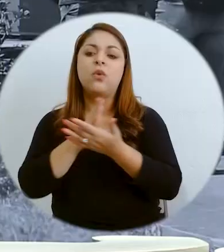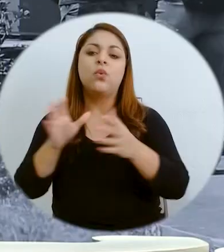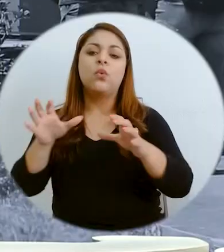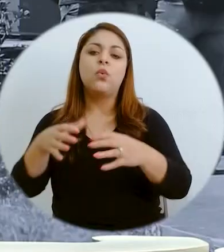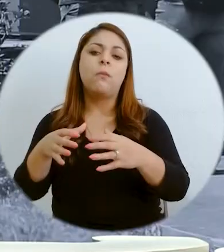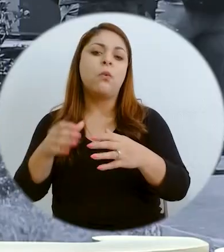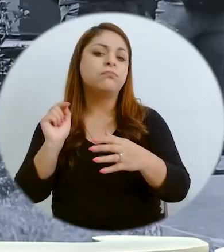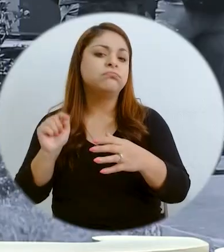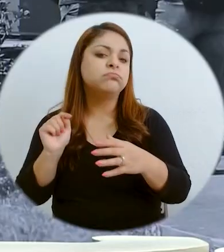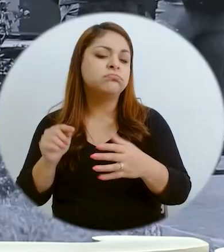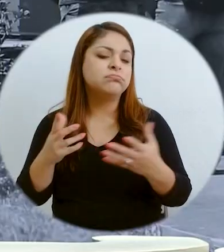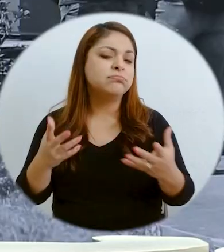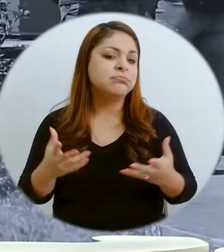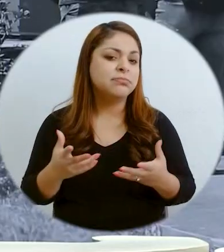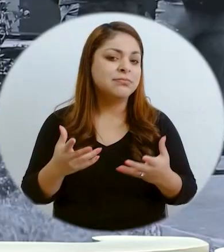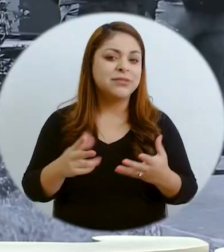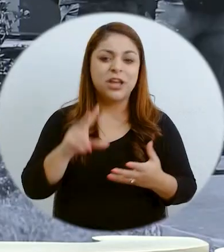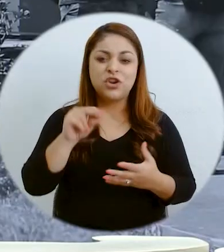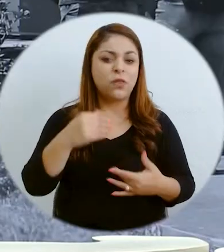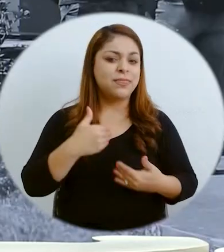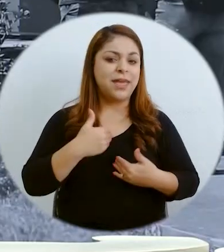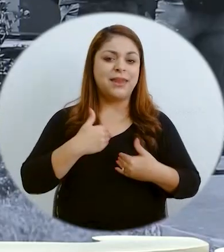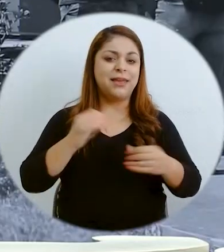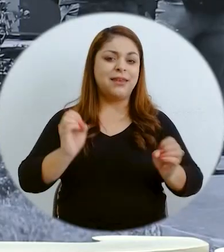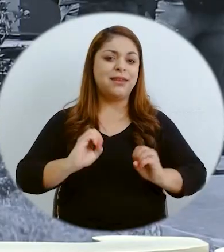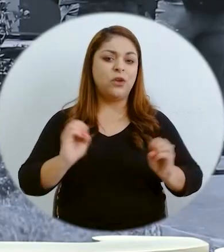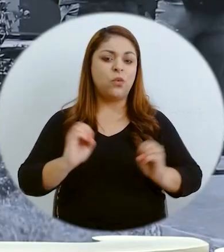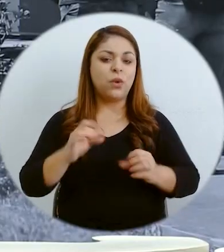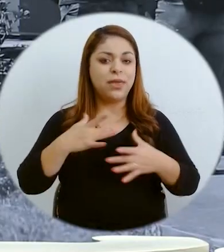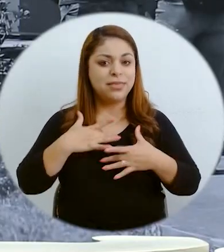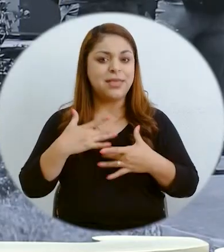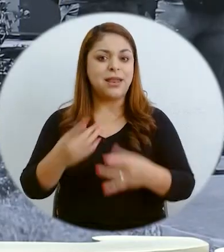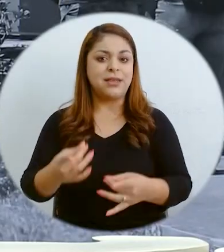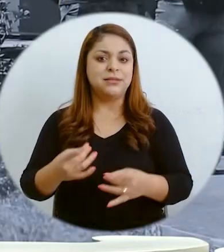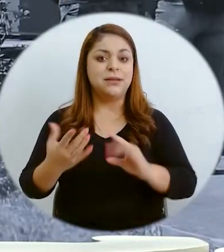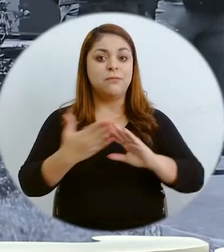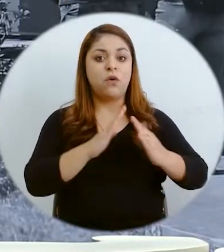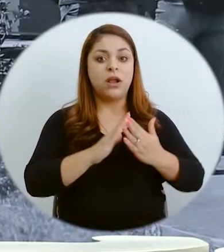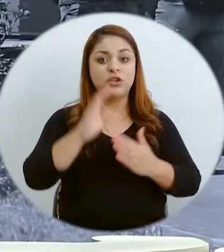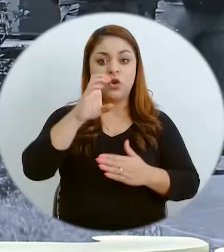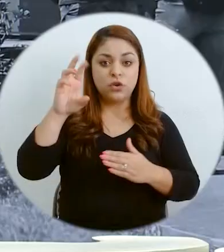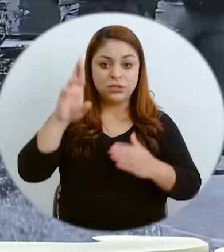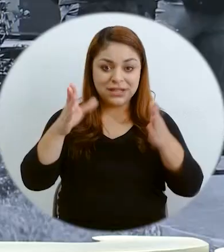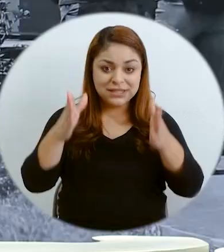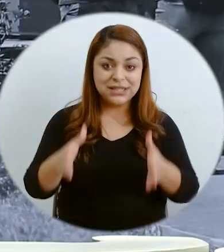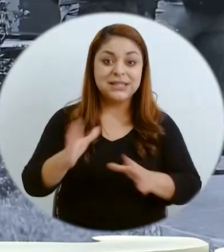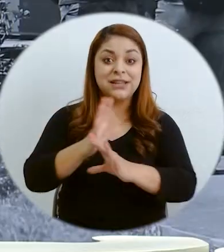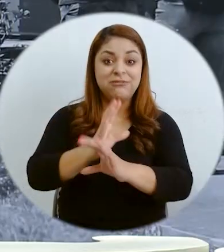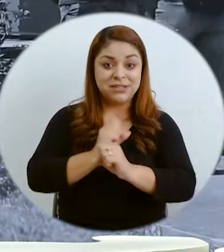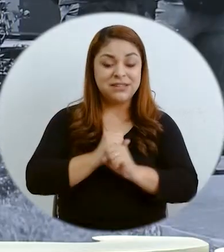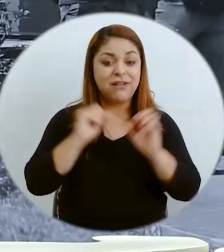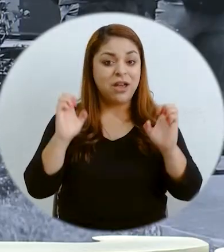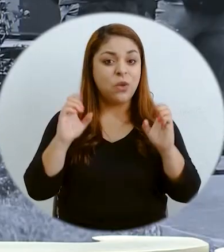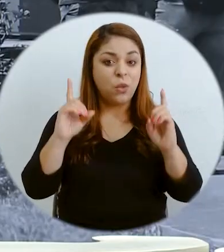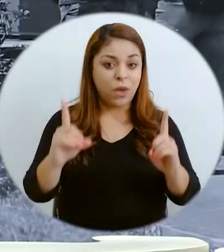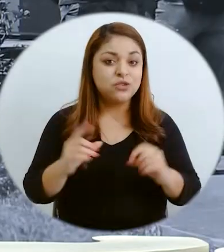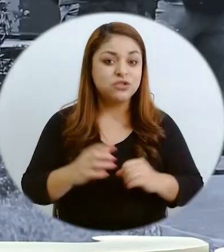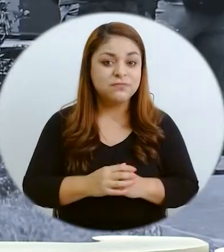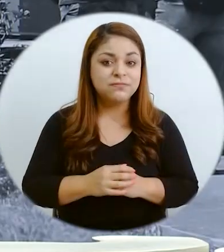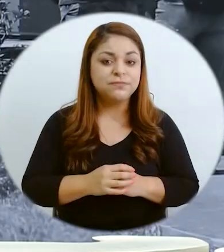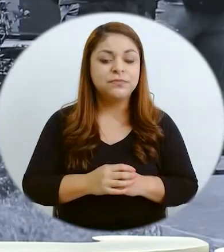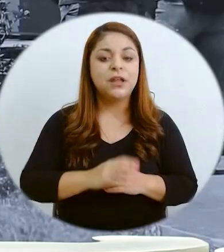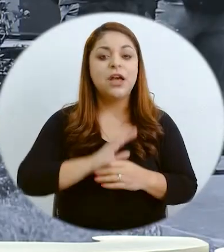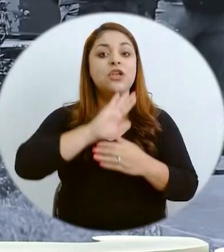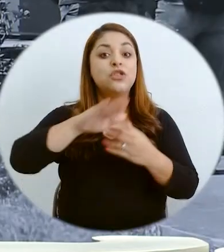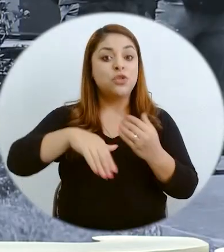un determinado grupo que no tiene ningún interés en que la población costarricense reciba la educación